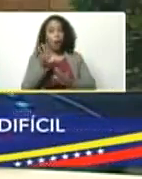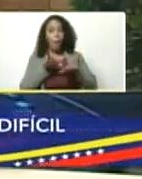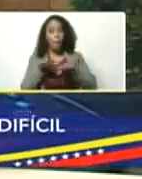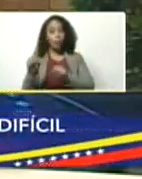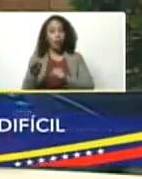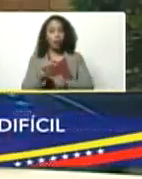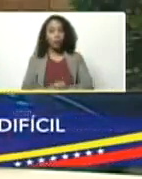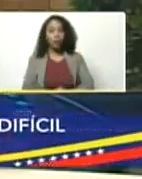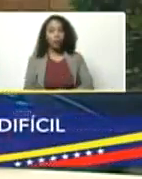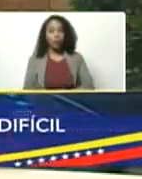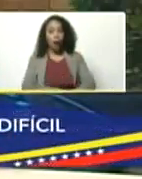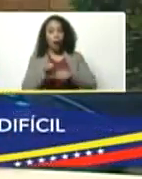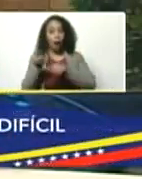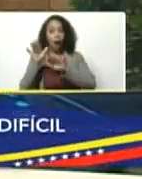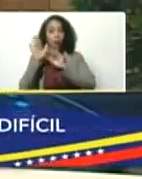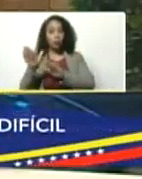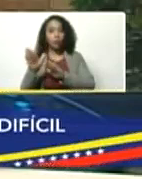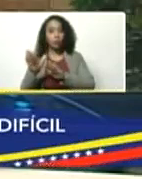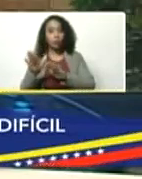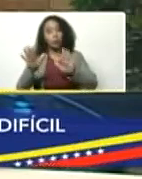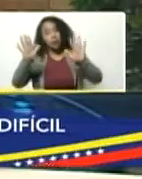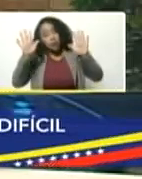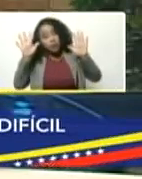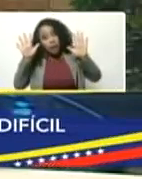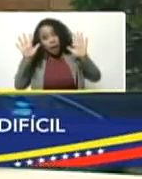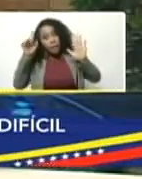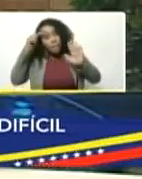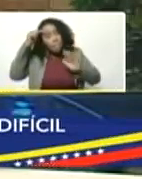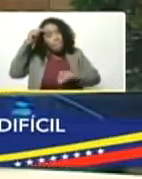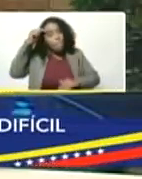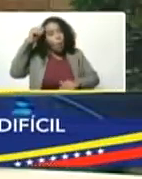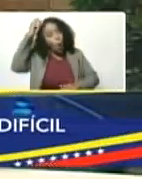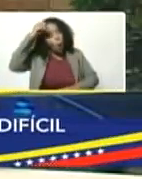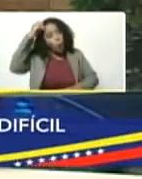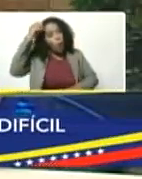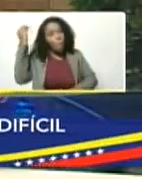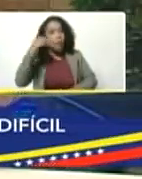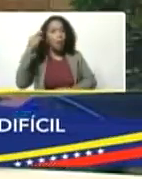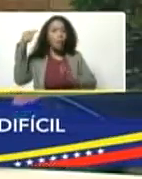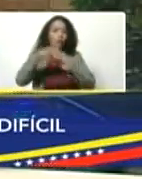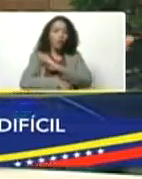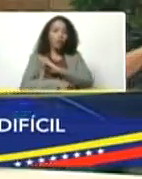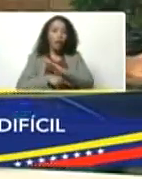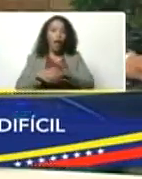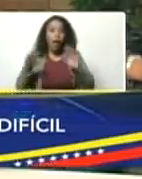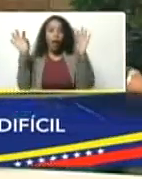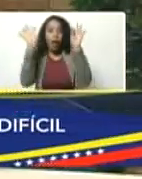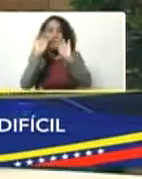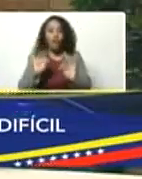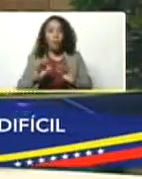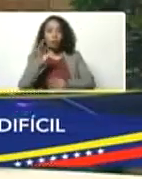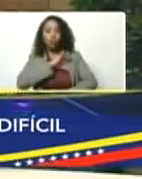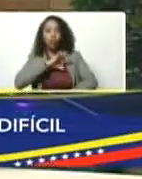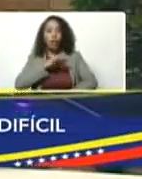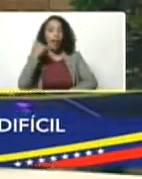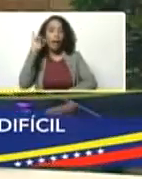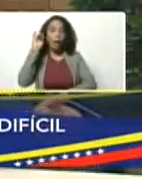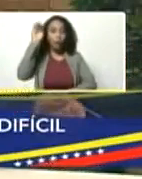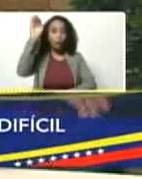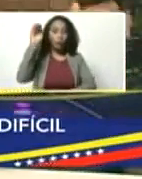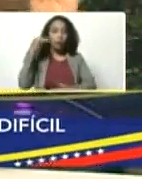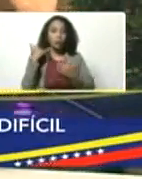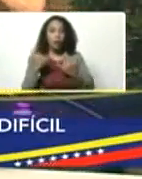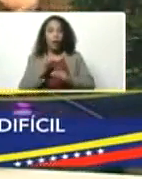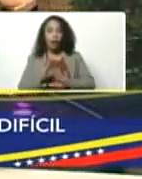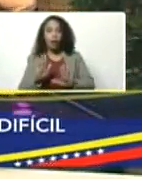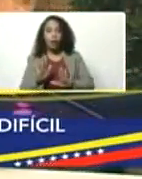capitalismo. He allí quizás la crítica más profunda que pudiéramos hacer a los modelos socialistas que han existido, sobre todo